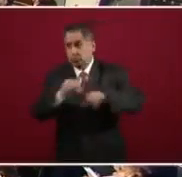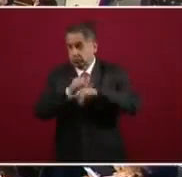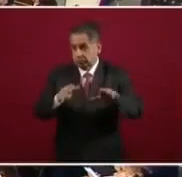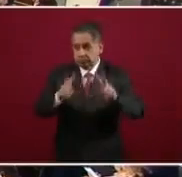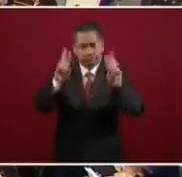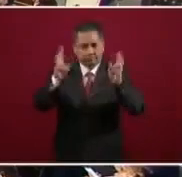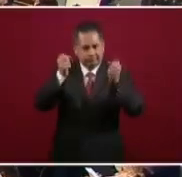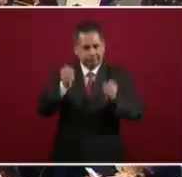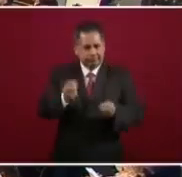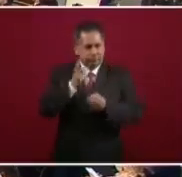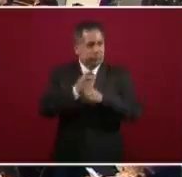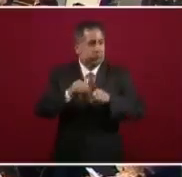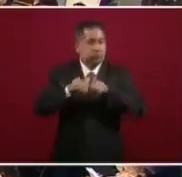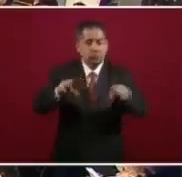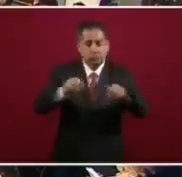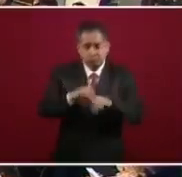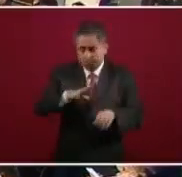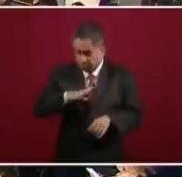seguridad